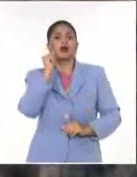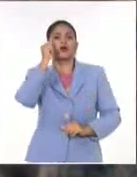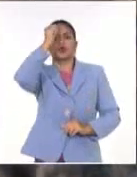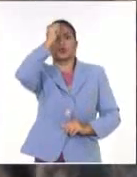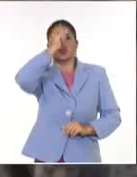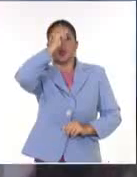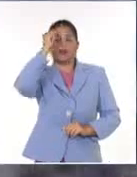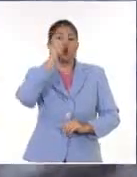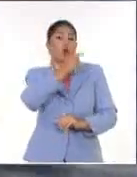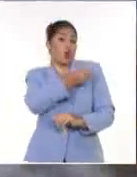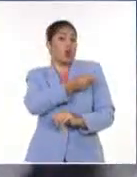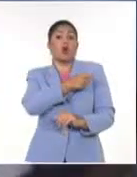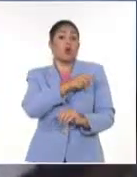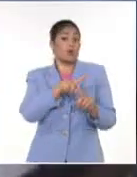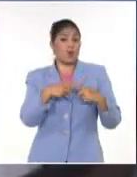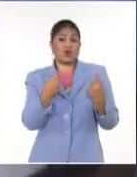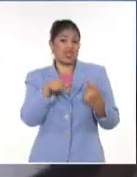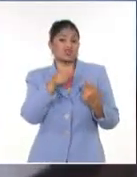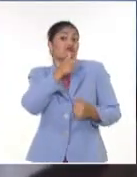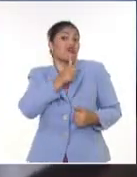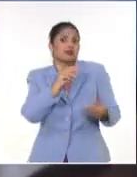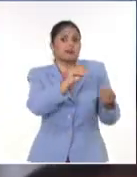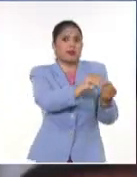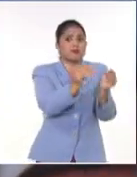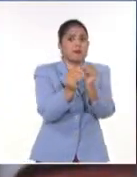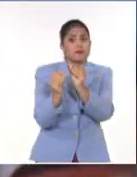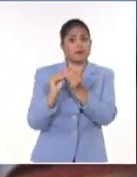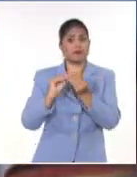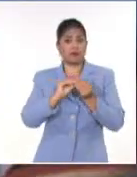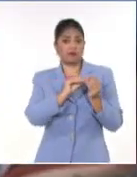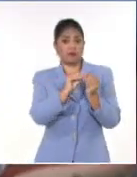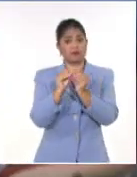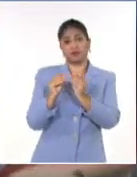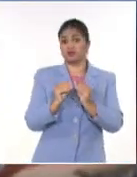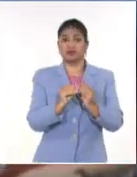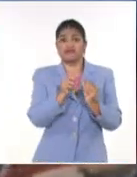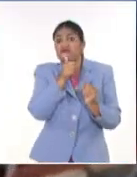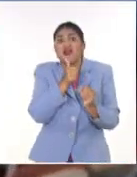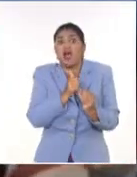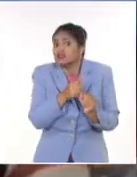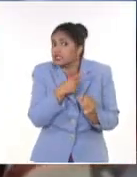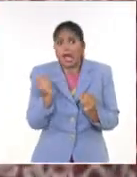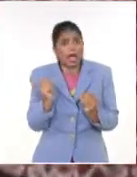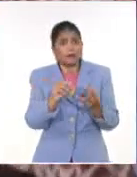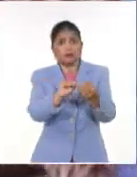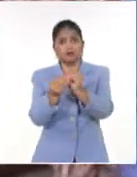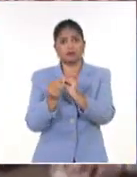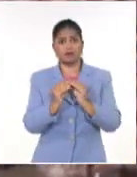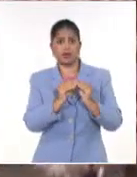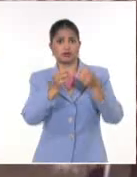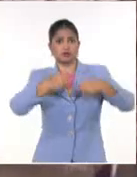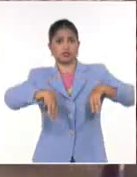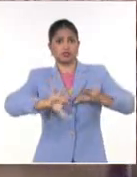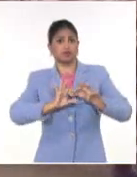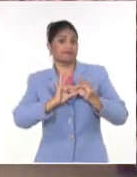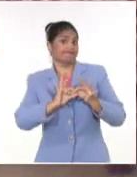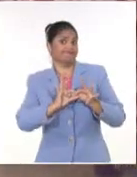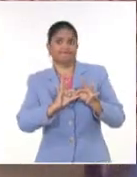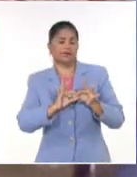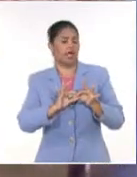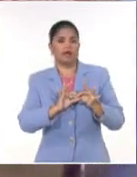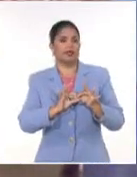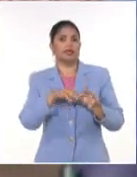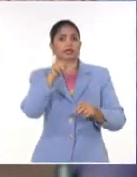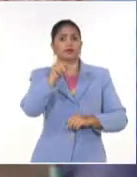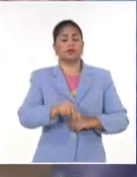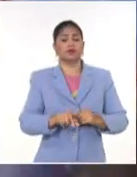uno de los reclamos de la población congoleña y de los trabajadores humanitarios, quienes describen la situación en los centros de salud como agobiante